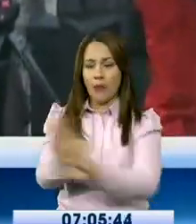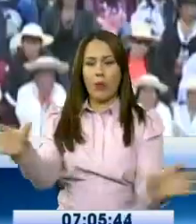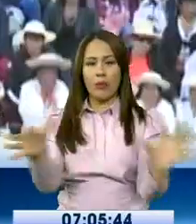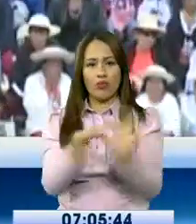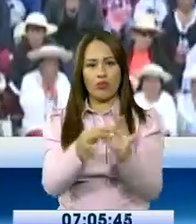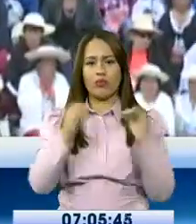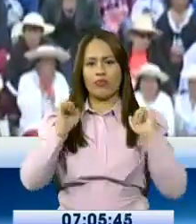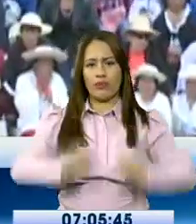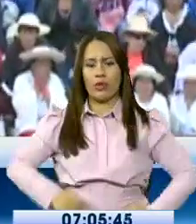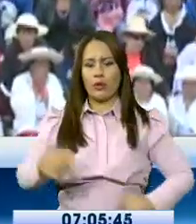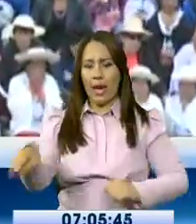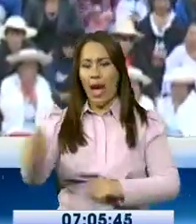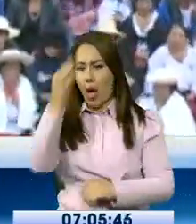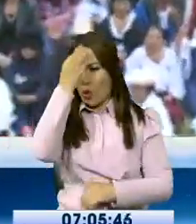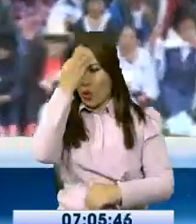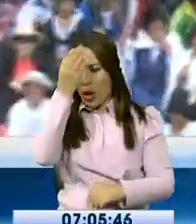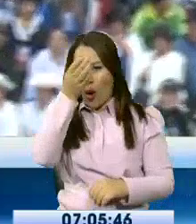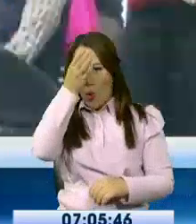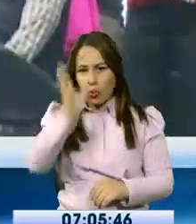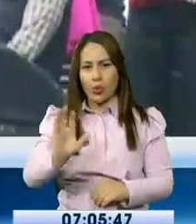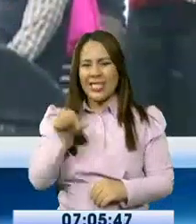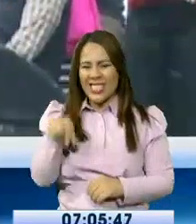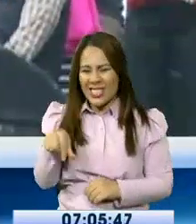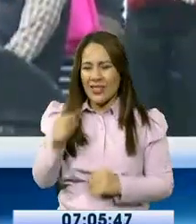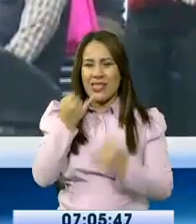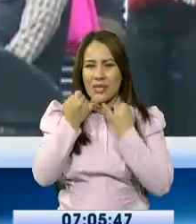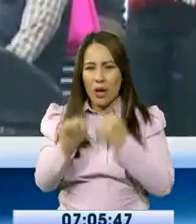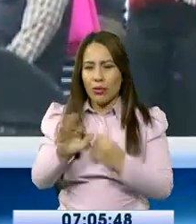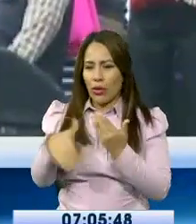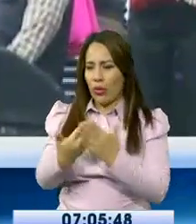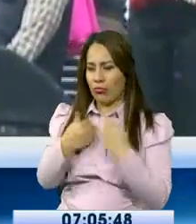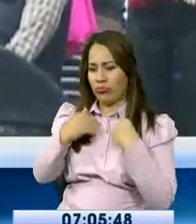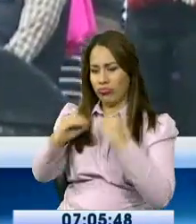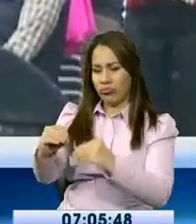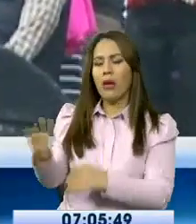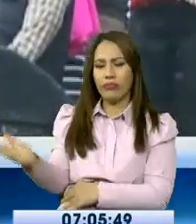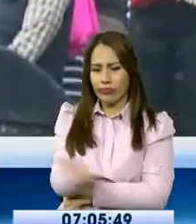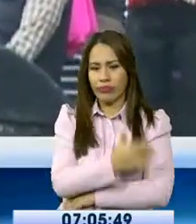control y manejo de la educación intercultural. Devolveremos